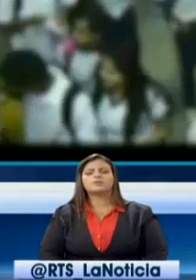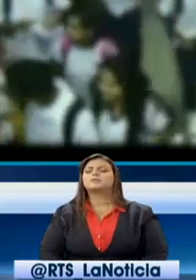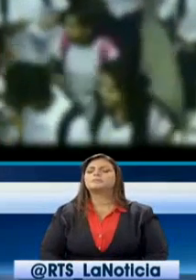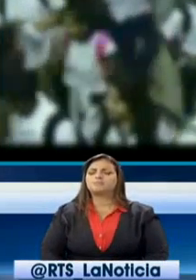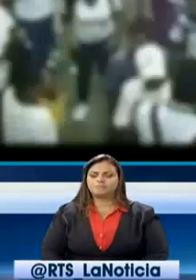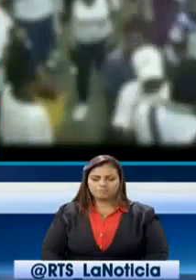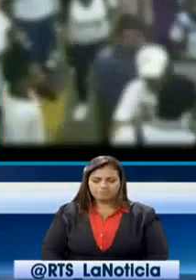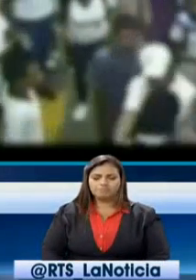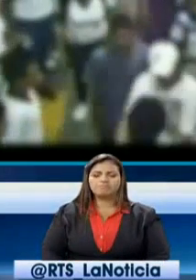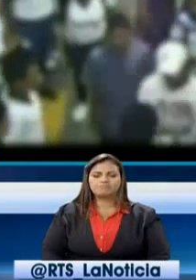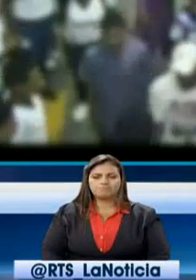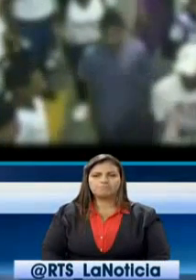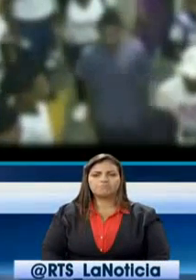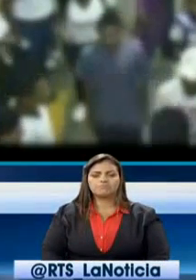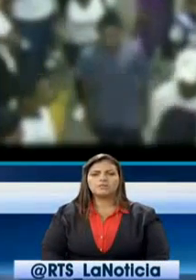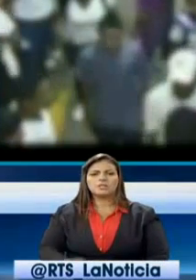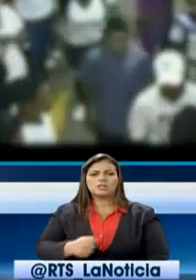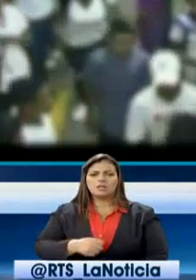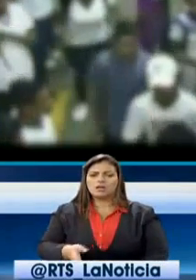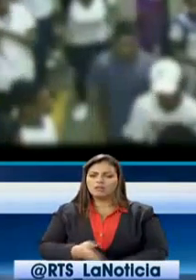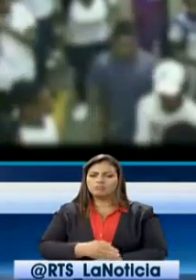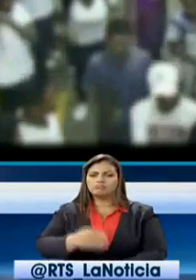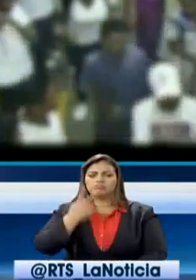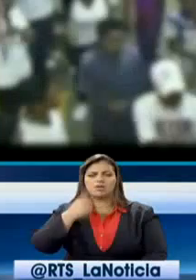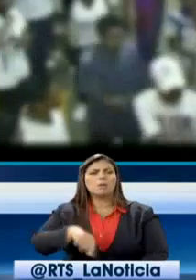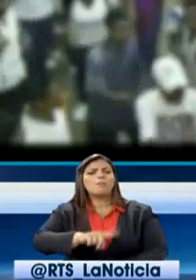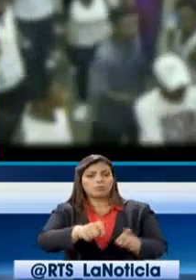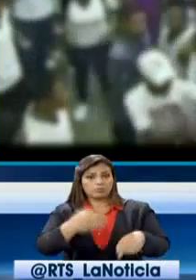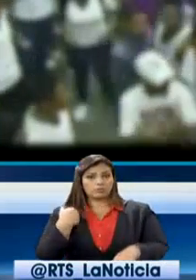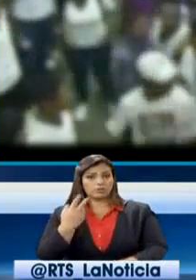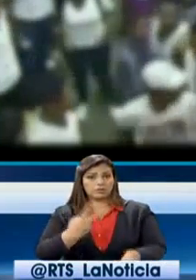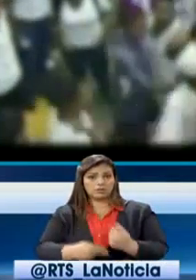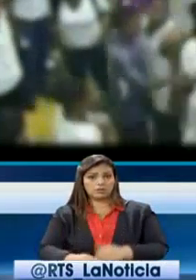los controla para evitar que protagonicen este tipo de actos?